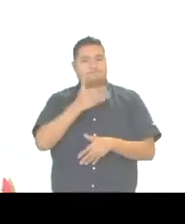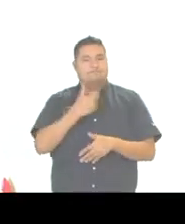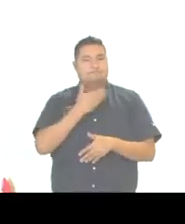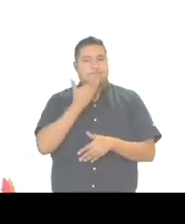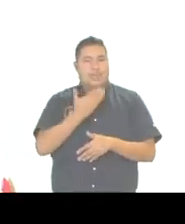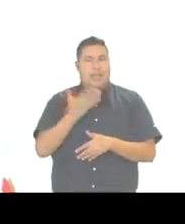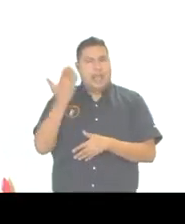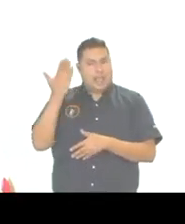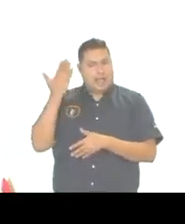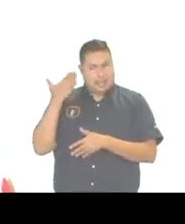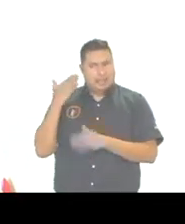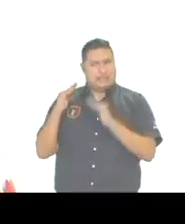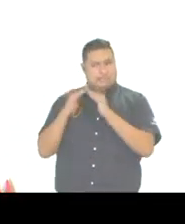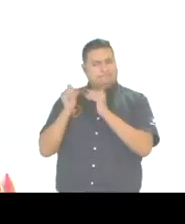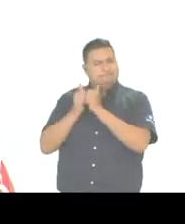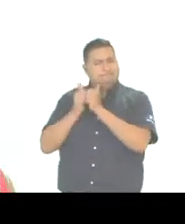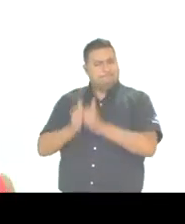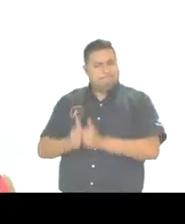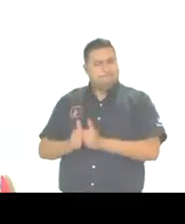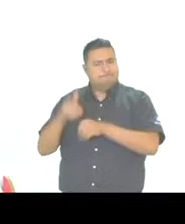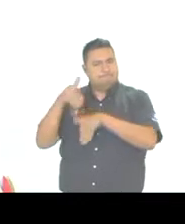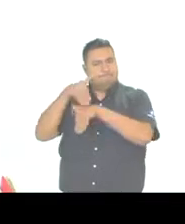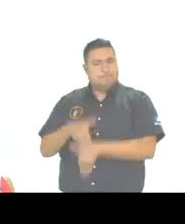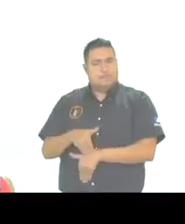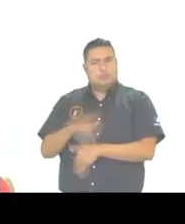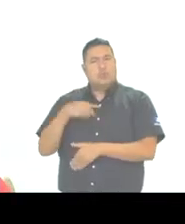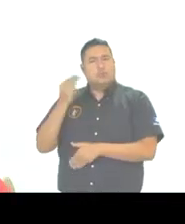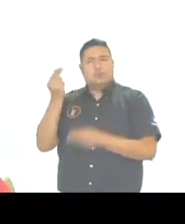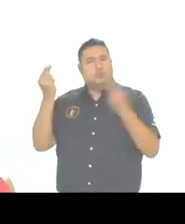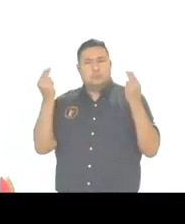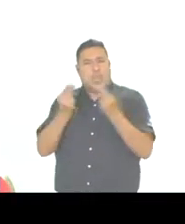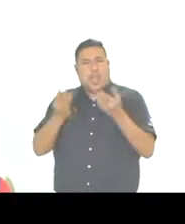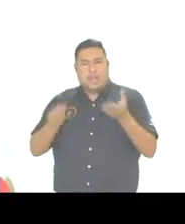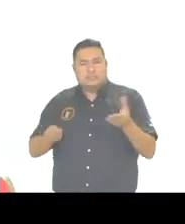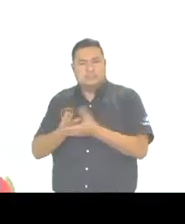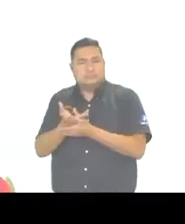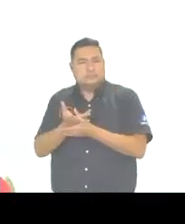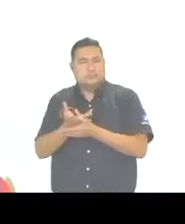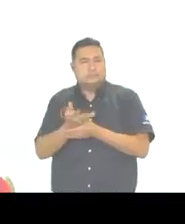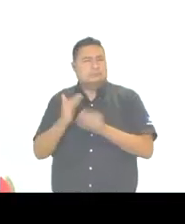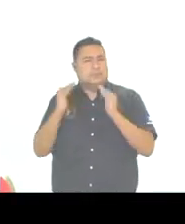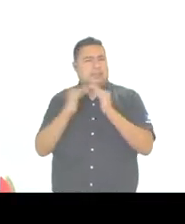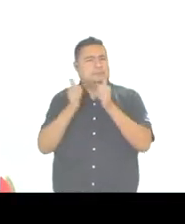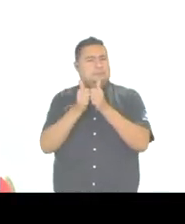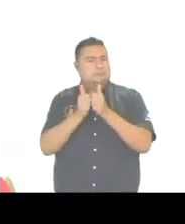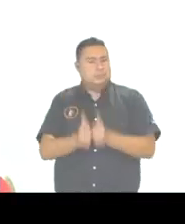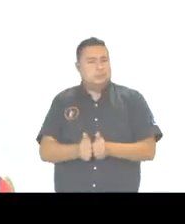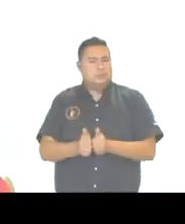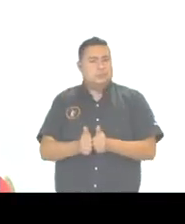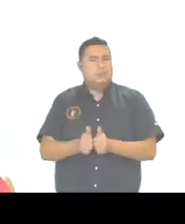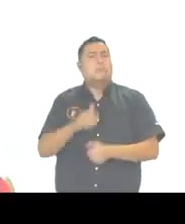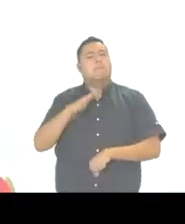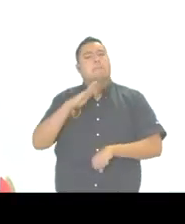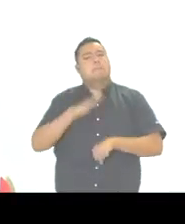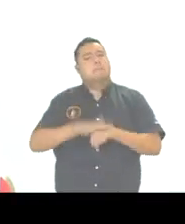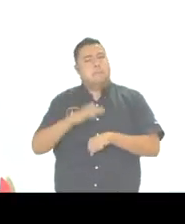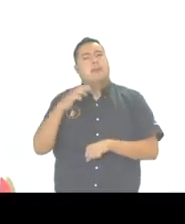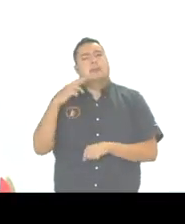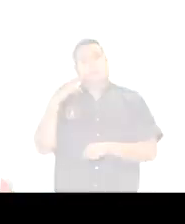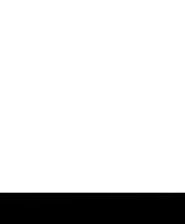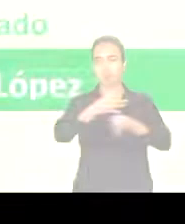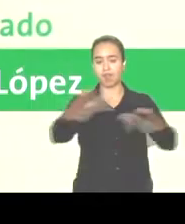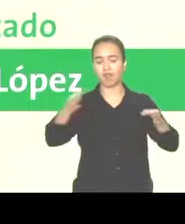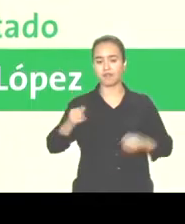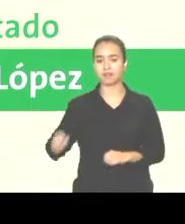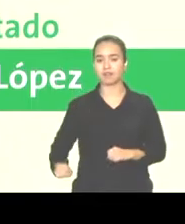mostrando a aquellos que podemos estar en casa, aquellos que no tenemos que salir a hacer una actividad no esencial, más rápido vamos a poder estar